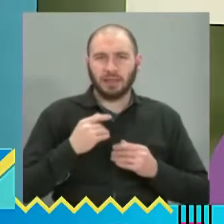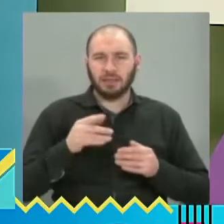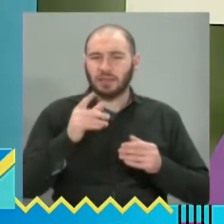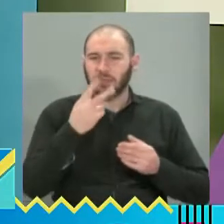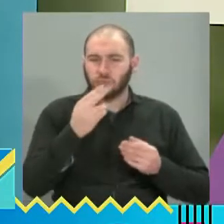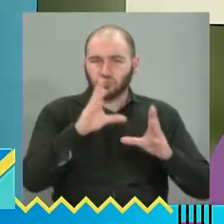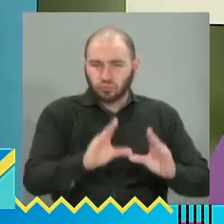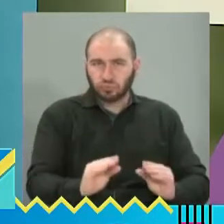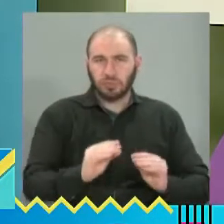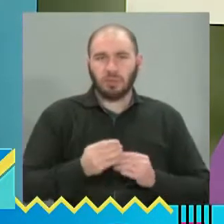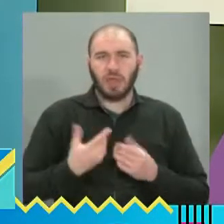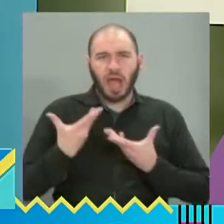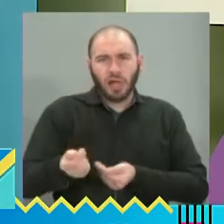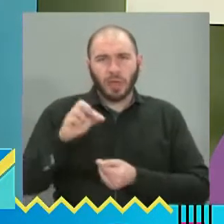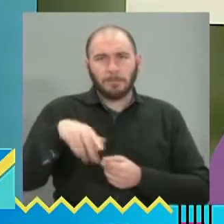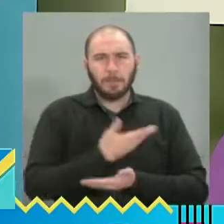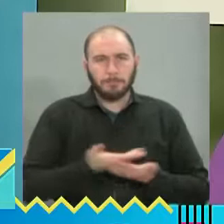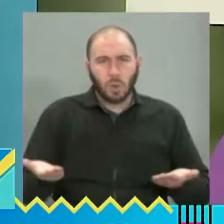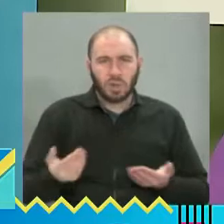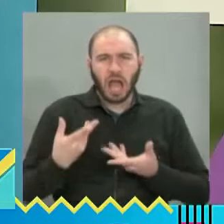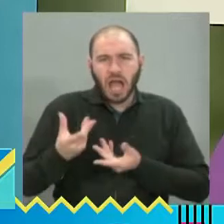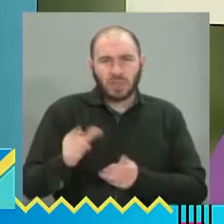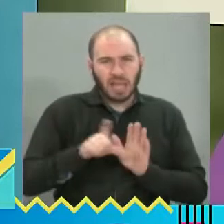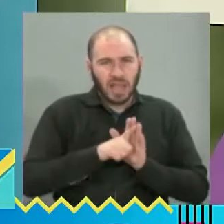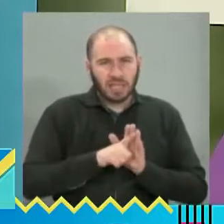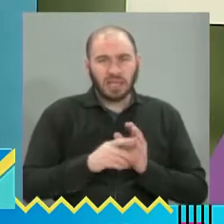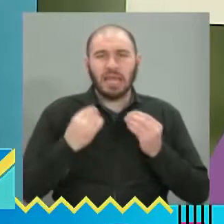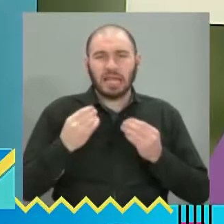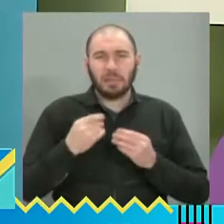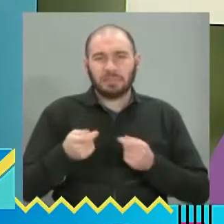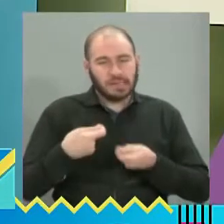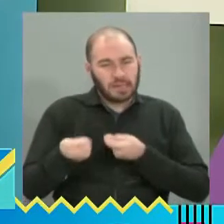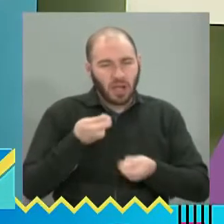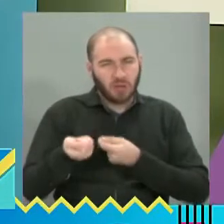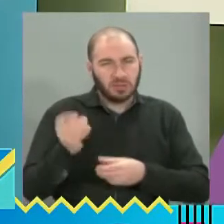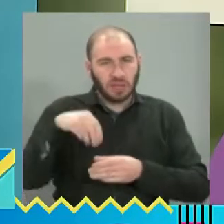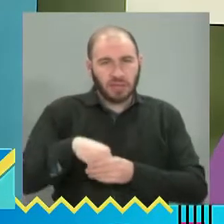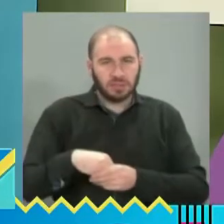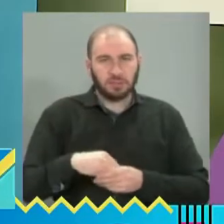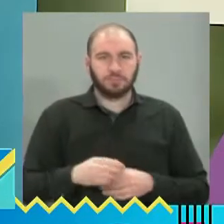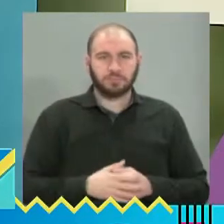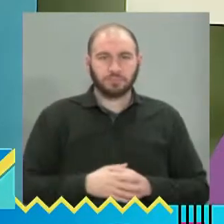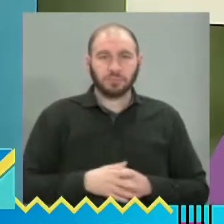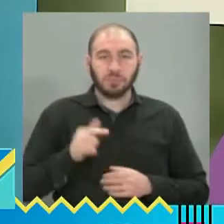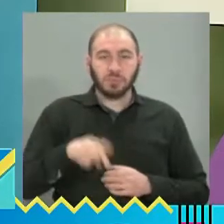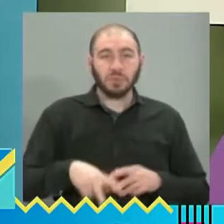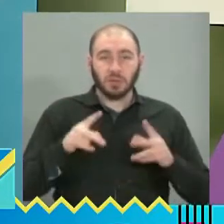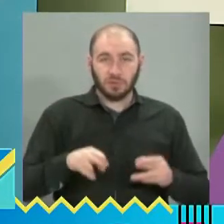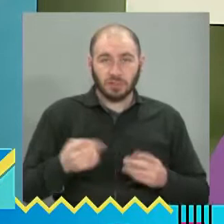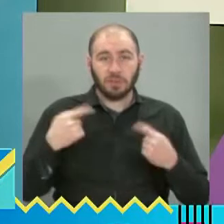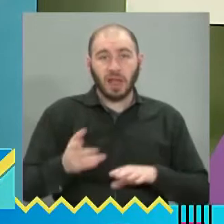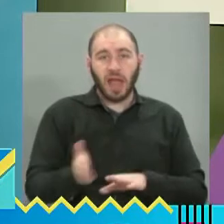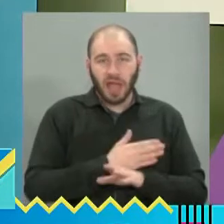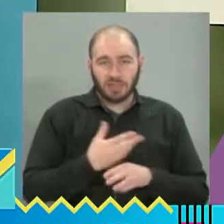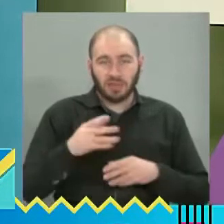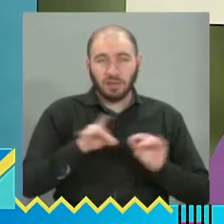desalentar este consumo? ¿Ayudan las políticas públicas? ¿Ayuda la ley? ¿Qué pasa con el negocio que hay detrás de todo esto? Nos vamos a ir a un corte, pero antes los voy a